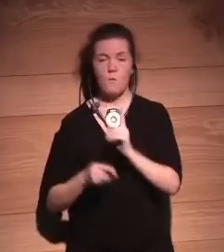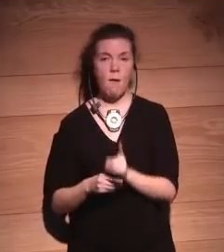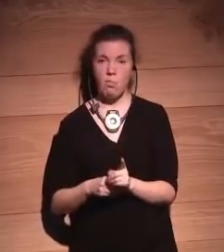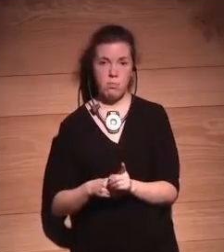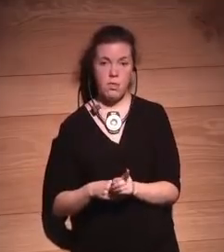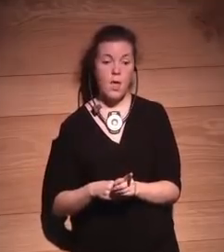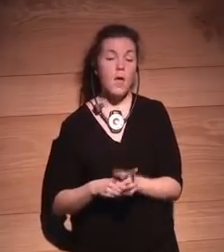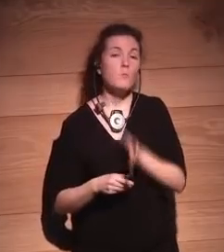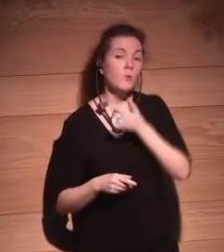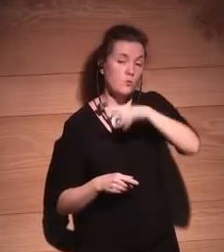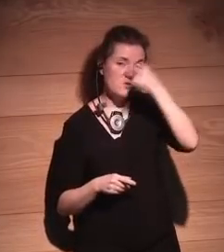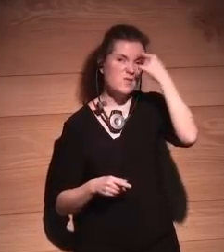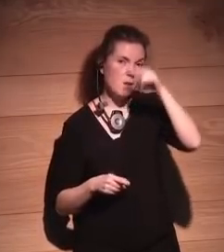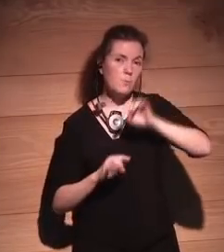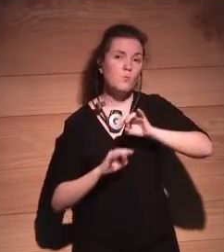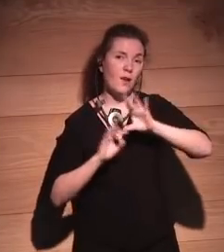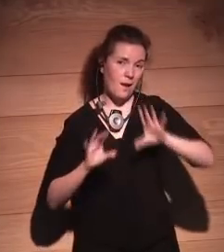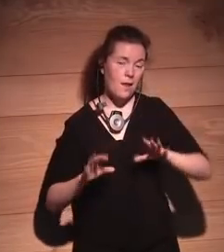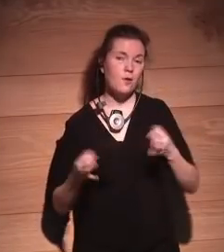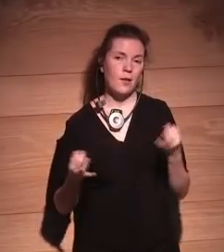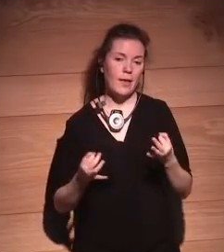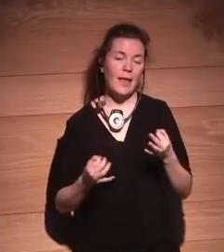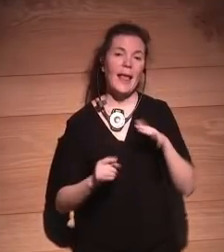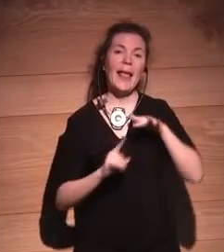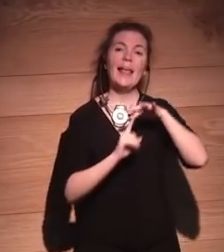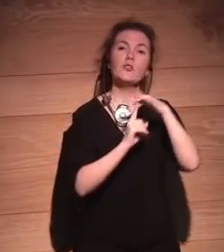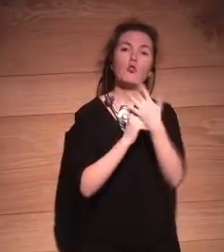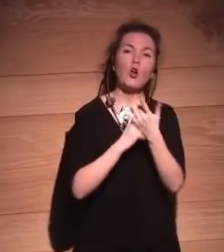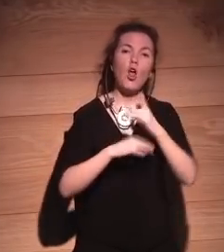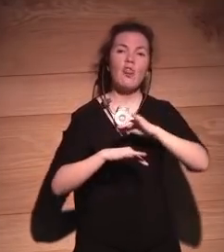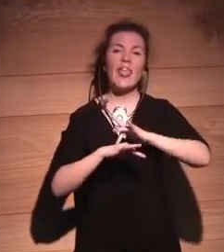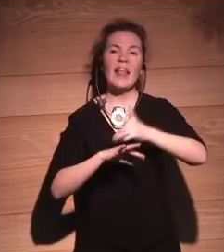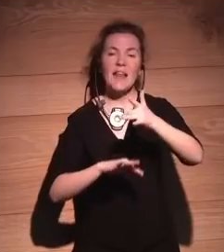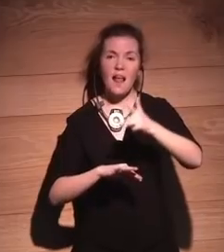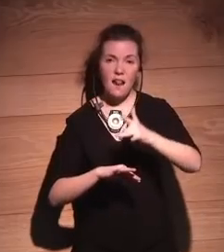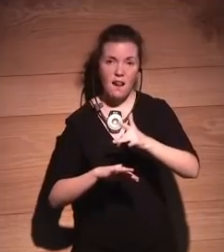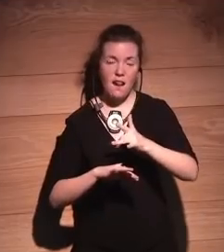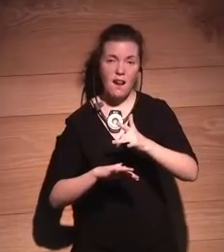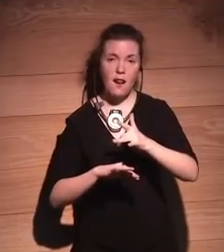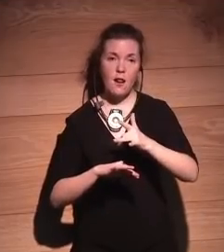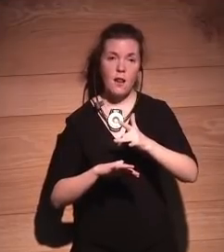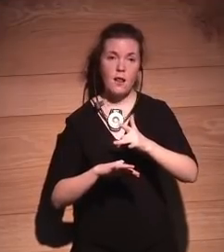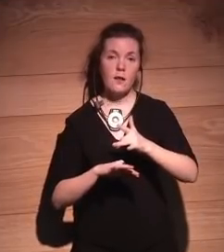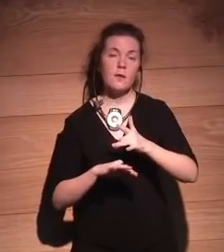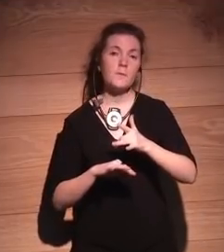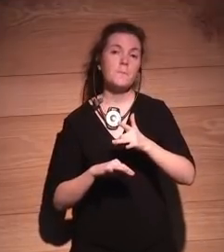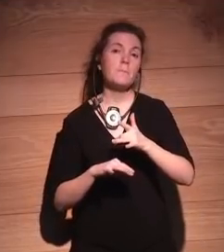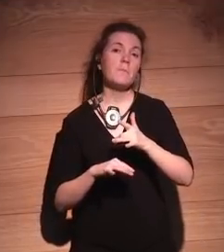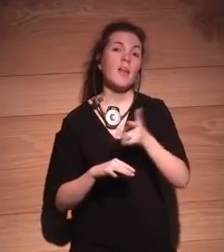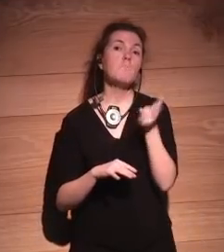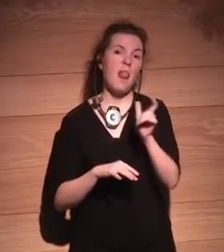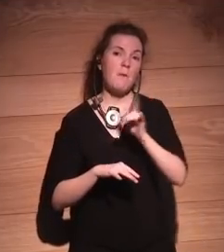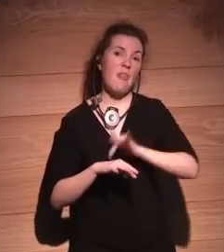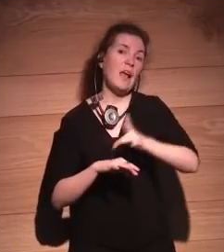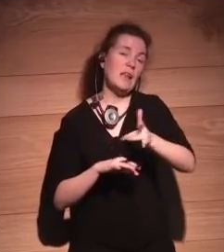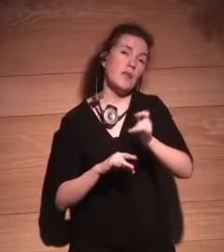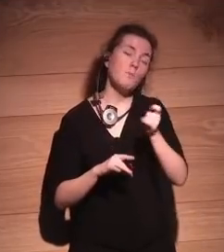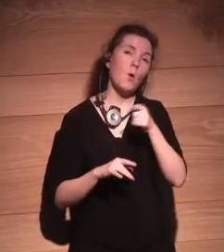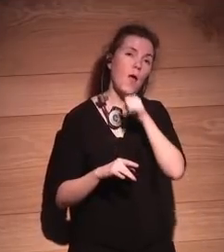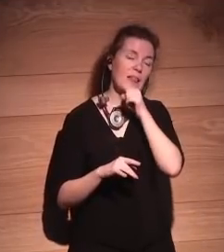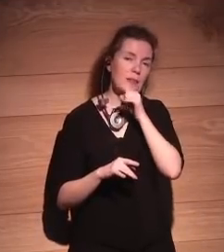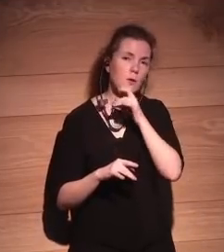porque si hay una cosa que sabemos es que en el entorno digital, y por muy denostada que esté la palabra,